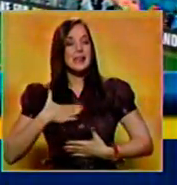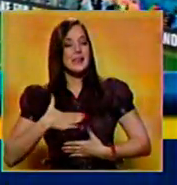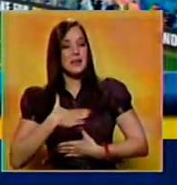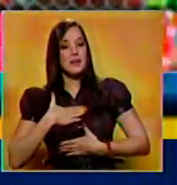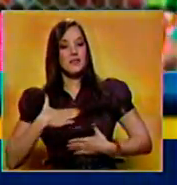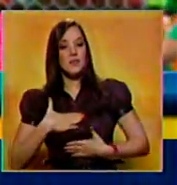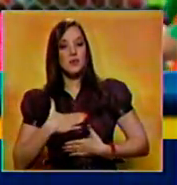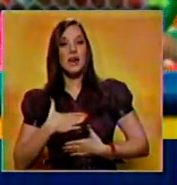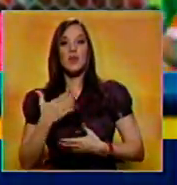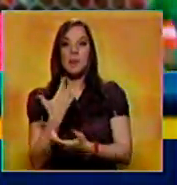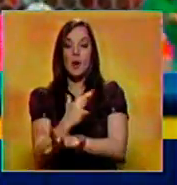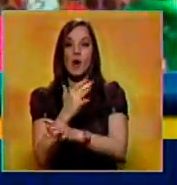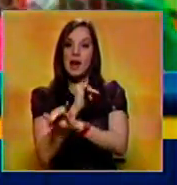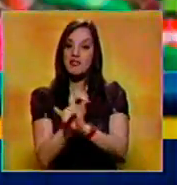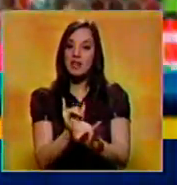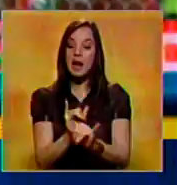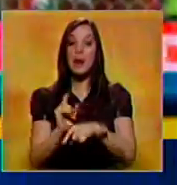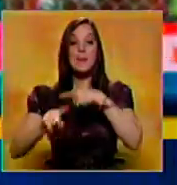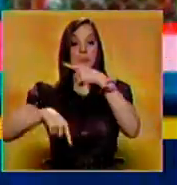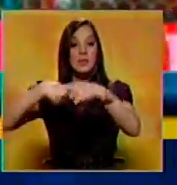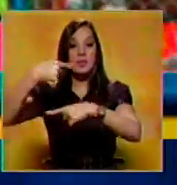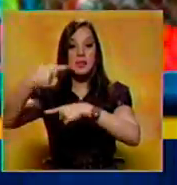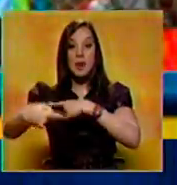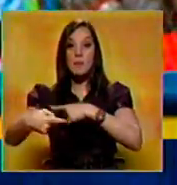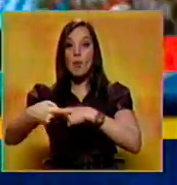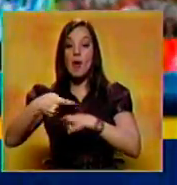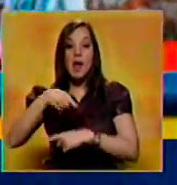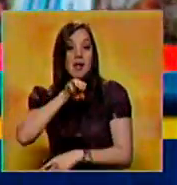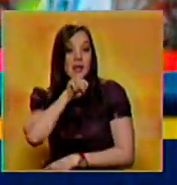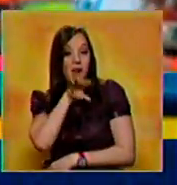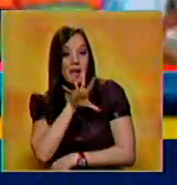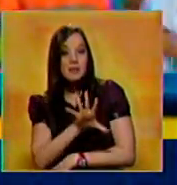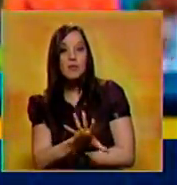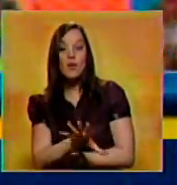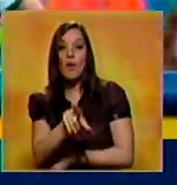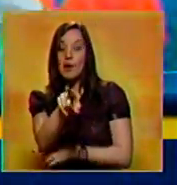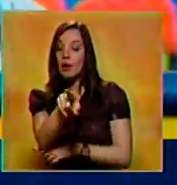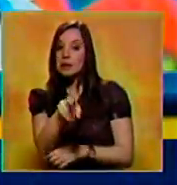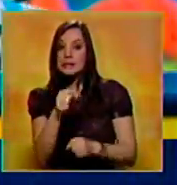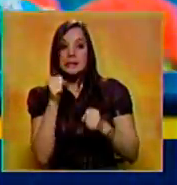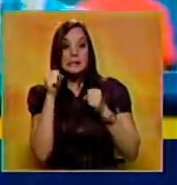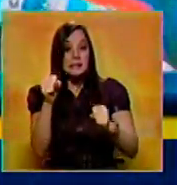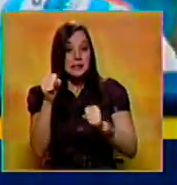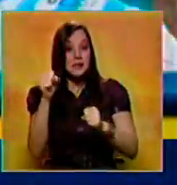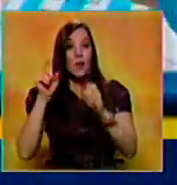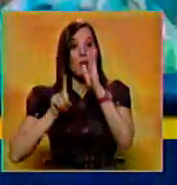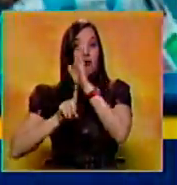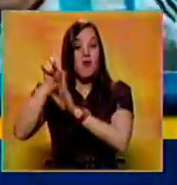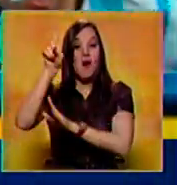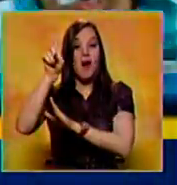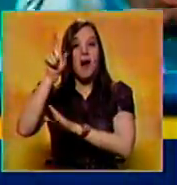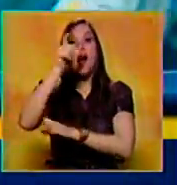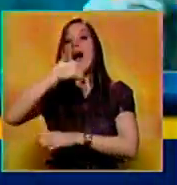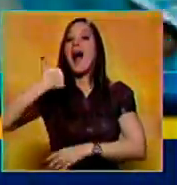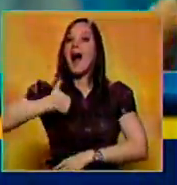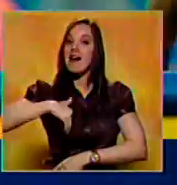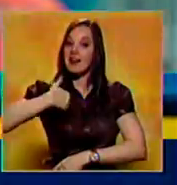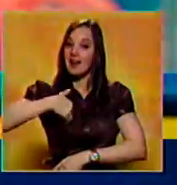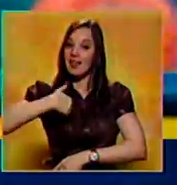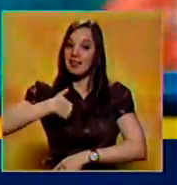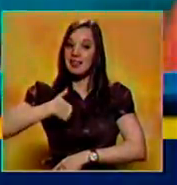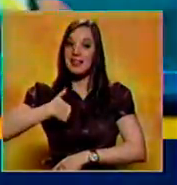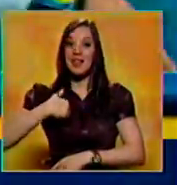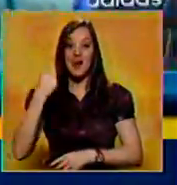en el Estadio Maracaná. Luego de este histórico triunfo ante Holanda, los protagonistas argentinos dieron